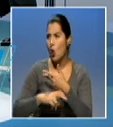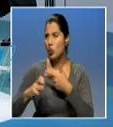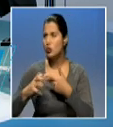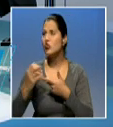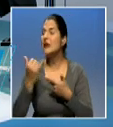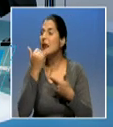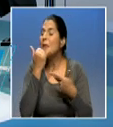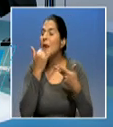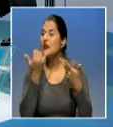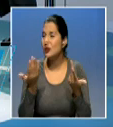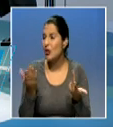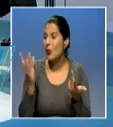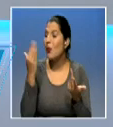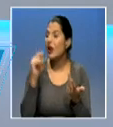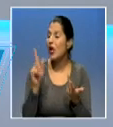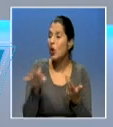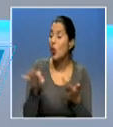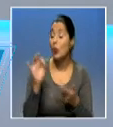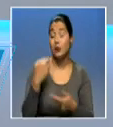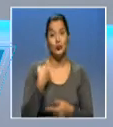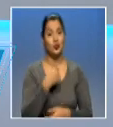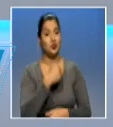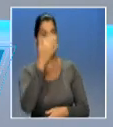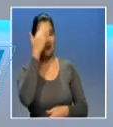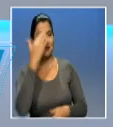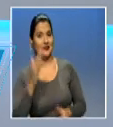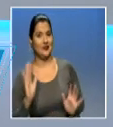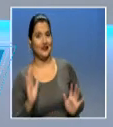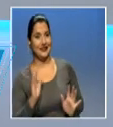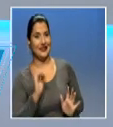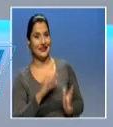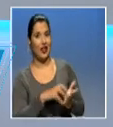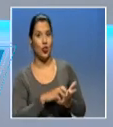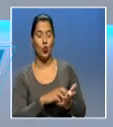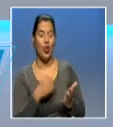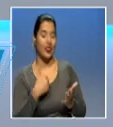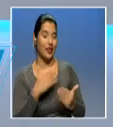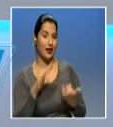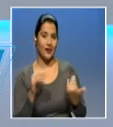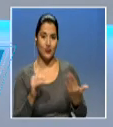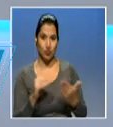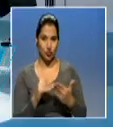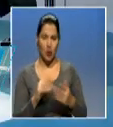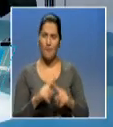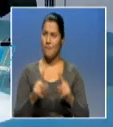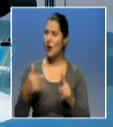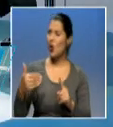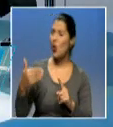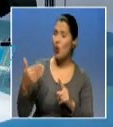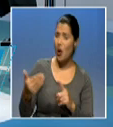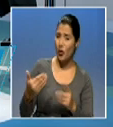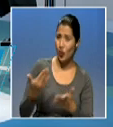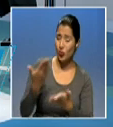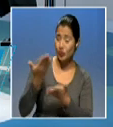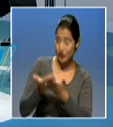legajo? ¿Qué presupone? No sabemos, esa es la gran interrogante. Pero cuando llegan a hacer